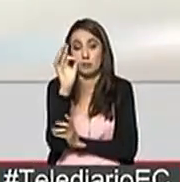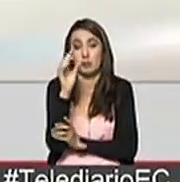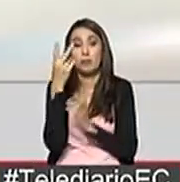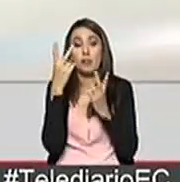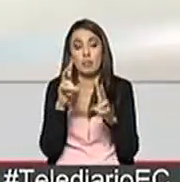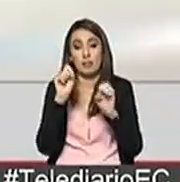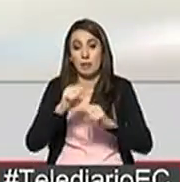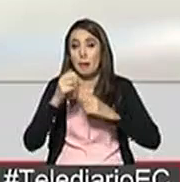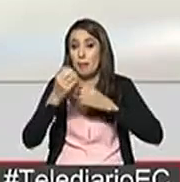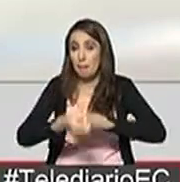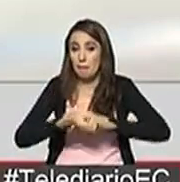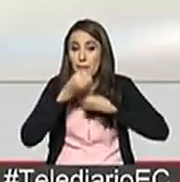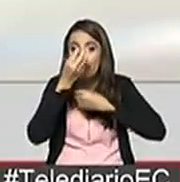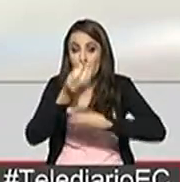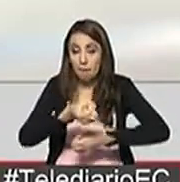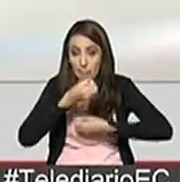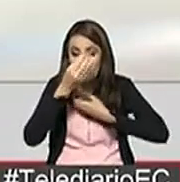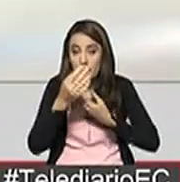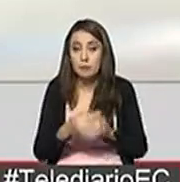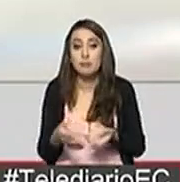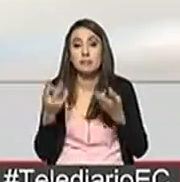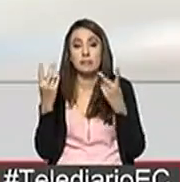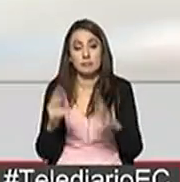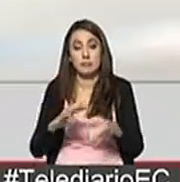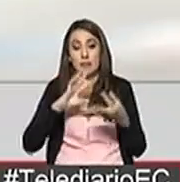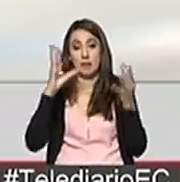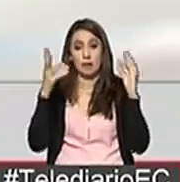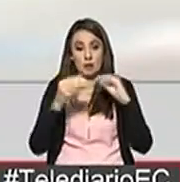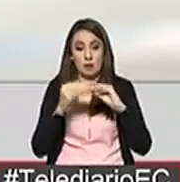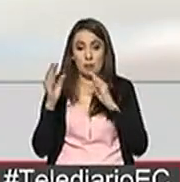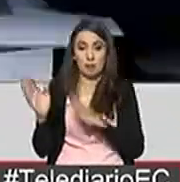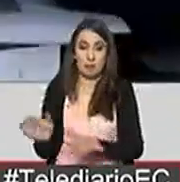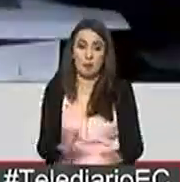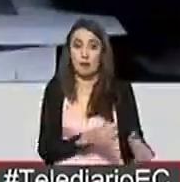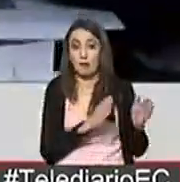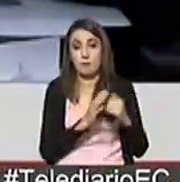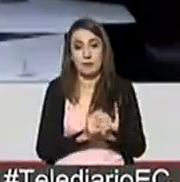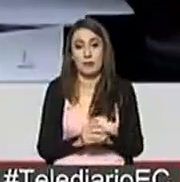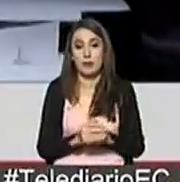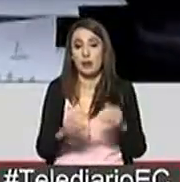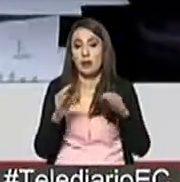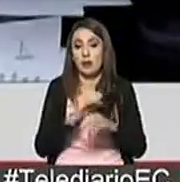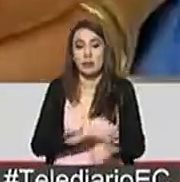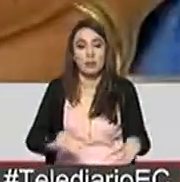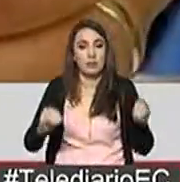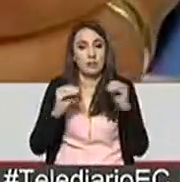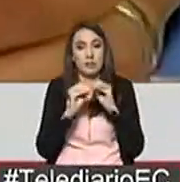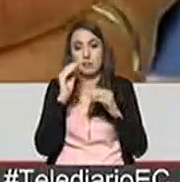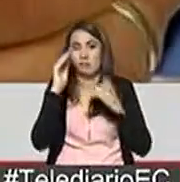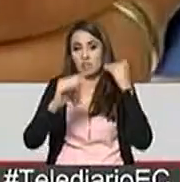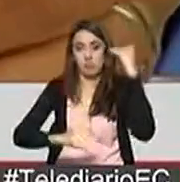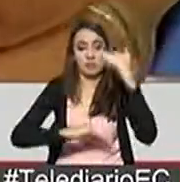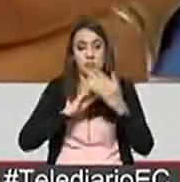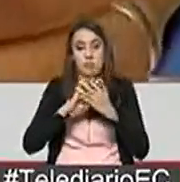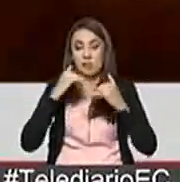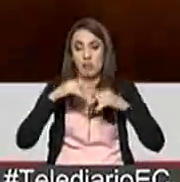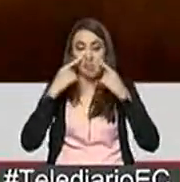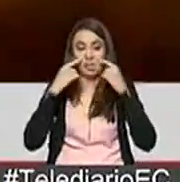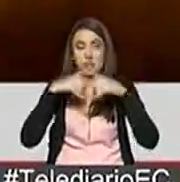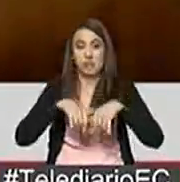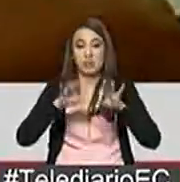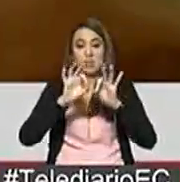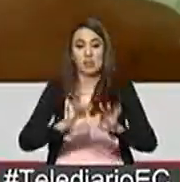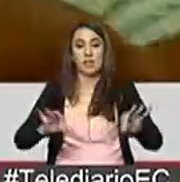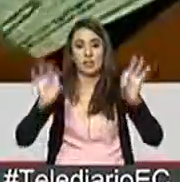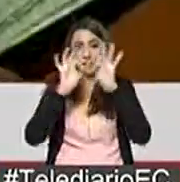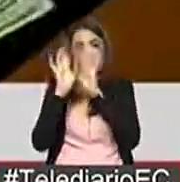aprovecho para comentarles, tenemos que hacer también un ajuste a la previsión de nuestro crecimiento. Un papel importante en los cambios estructurales a los que apunta el gobierno